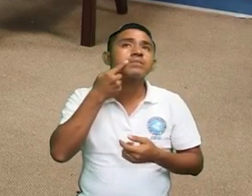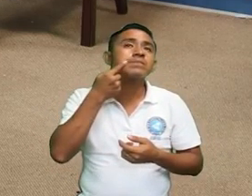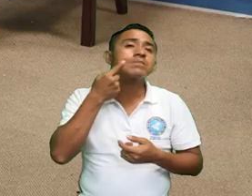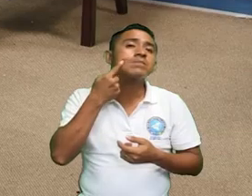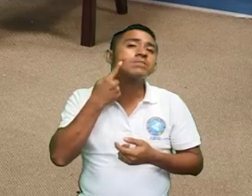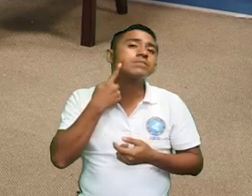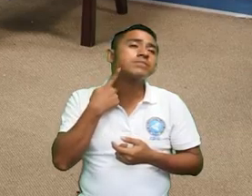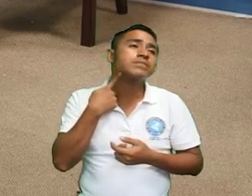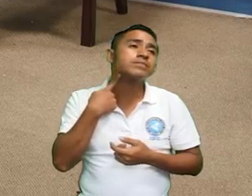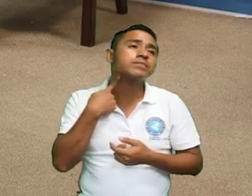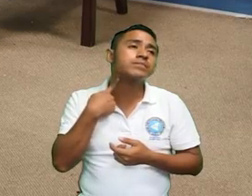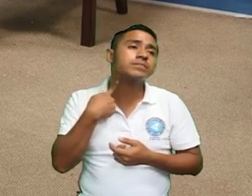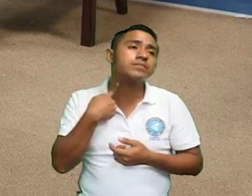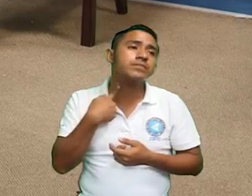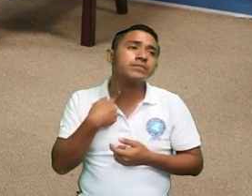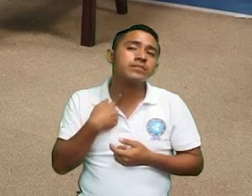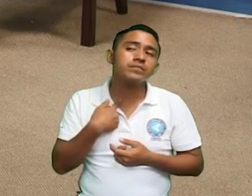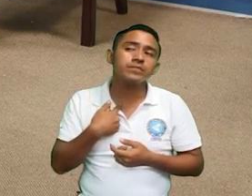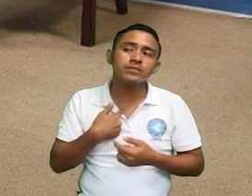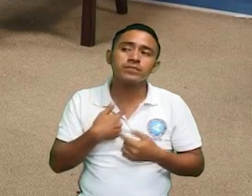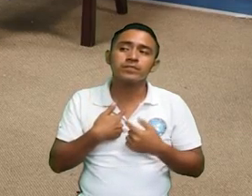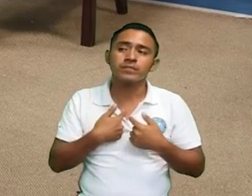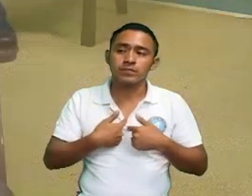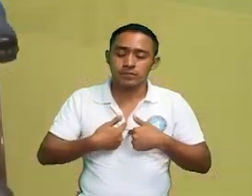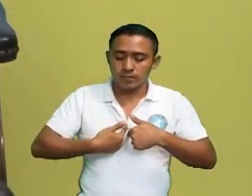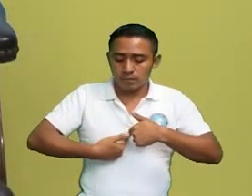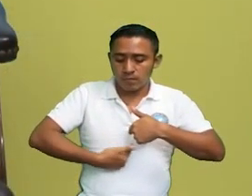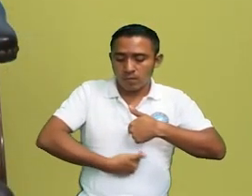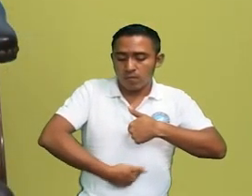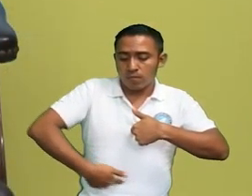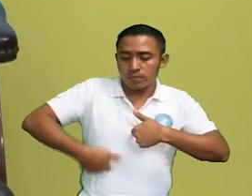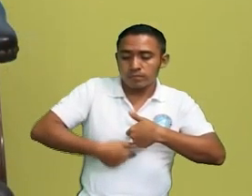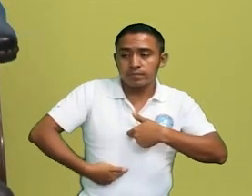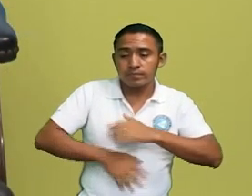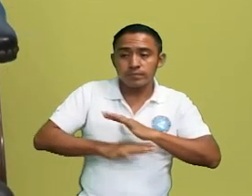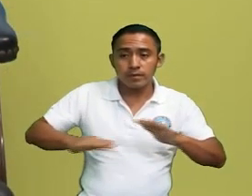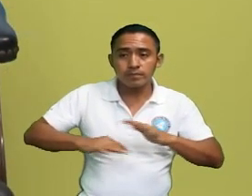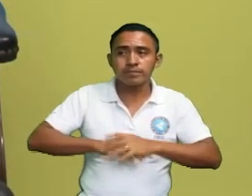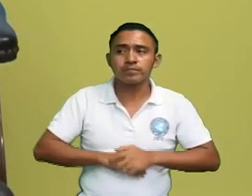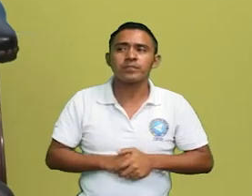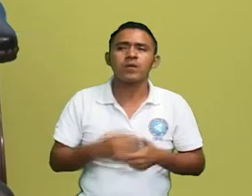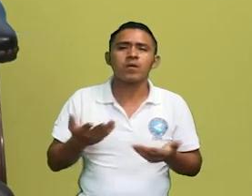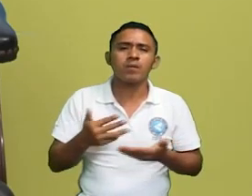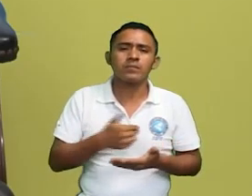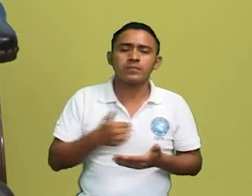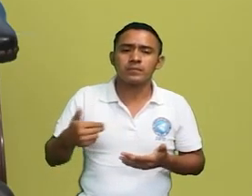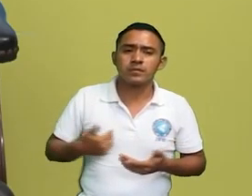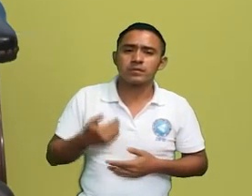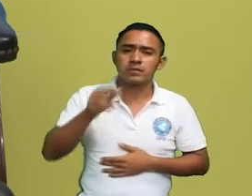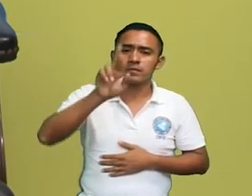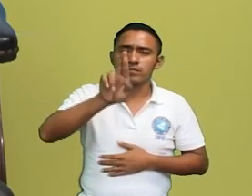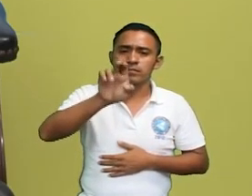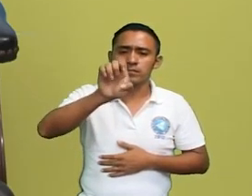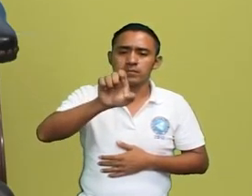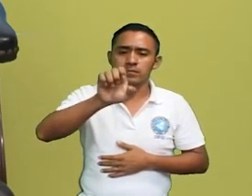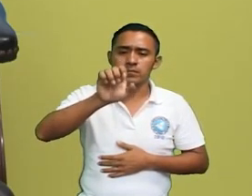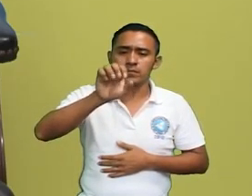boca hasta que llega al tubo digestivo y se elimina? Entonces, ¿cómo se produce el reflujo? El